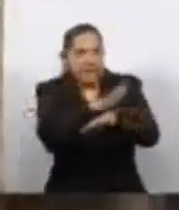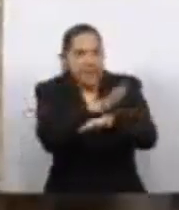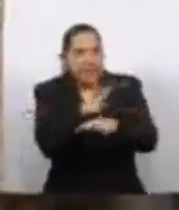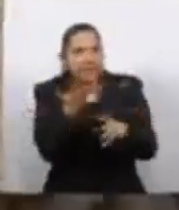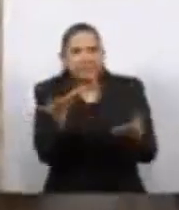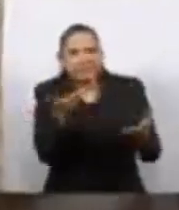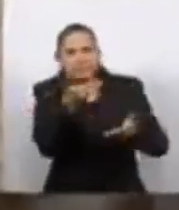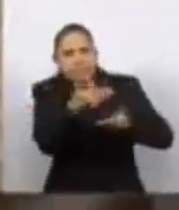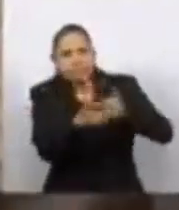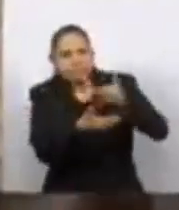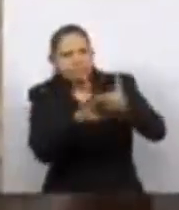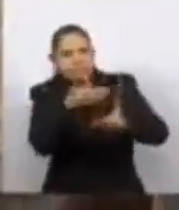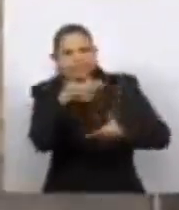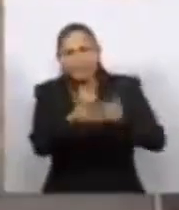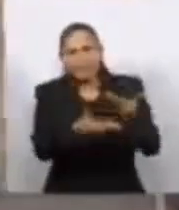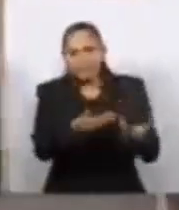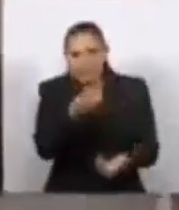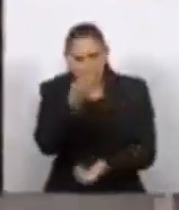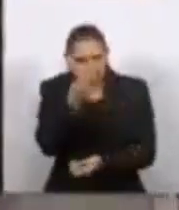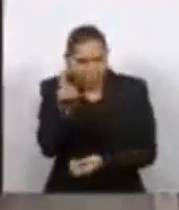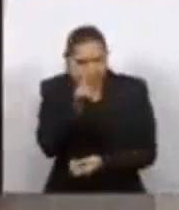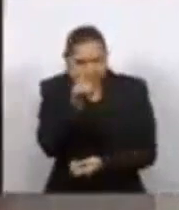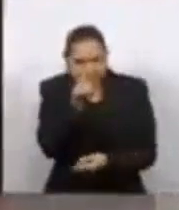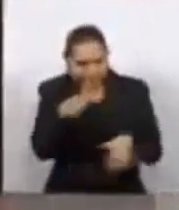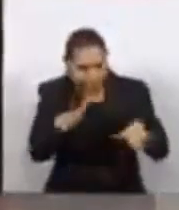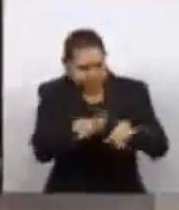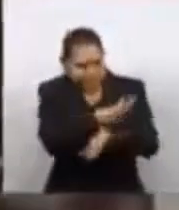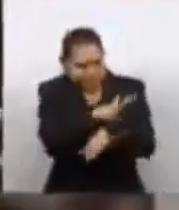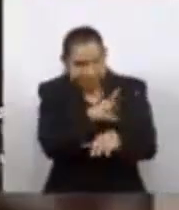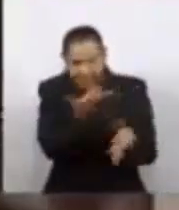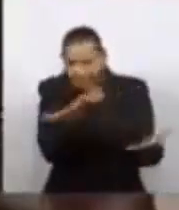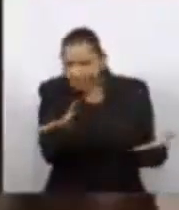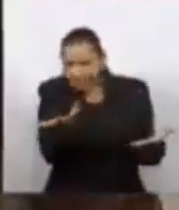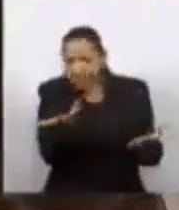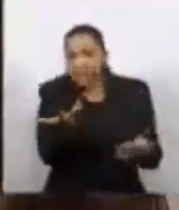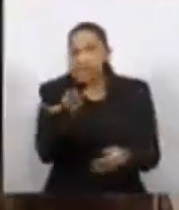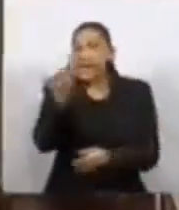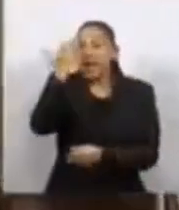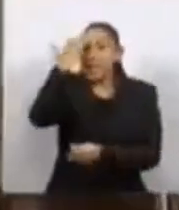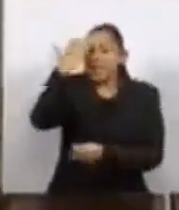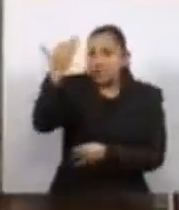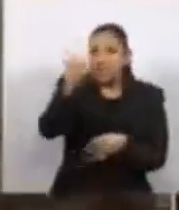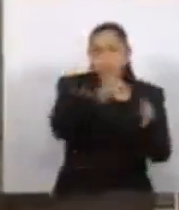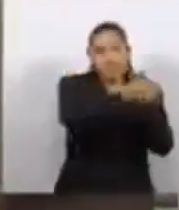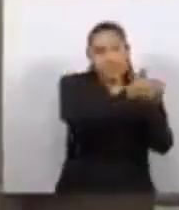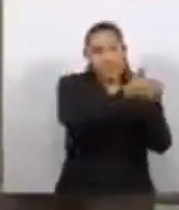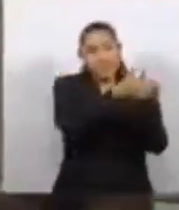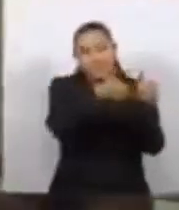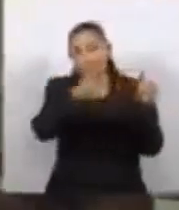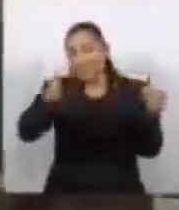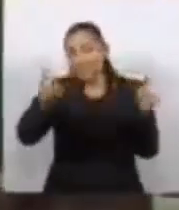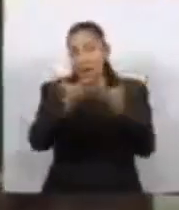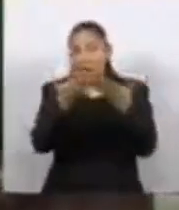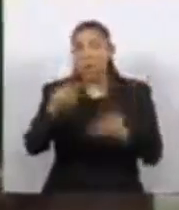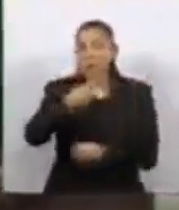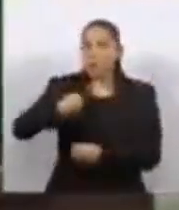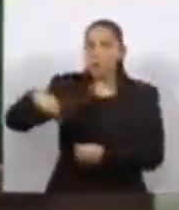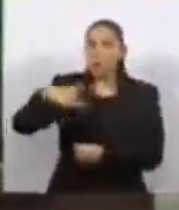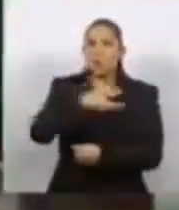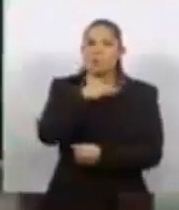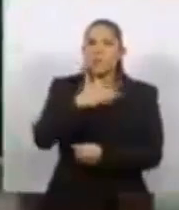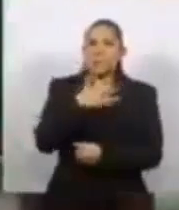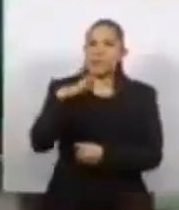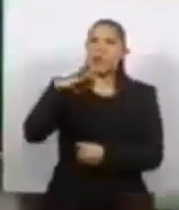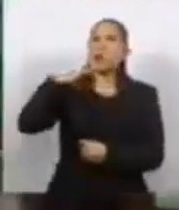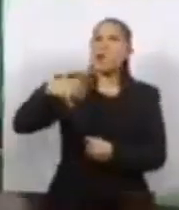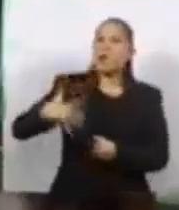problema es que la inspiración de este gobierno no ha sido la historia que nos enorgullece y nos da identidad. Su inspiración